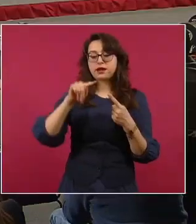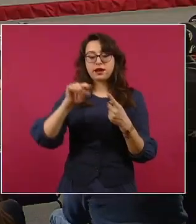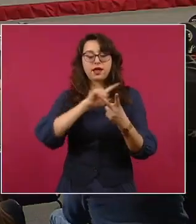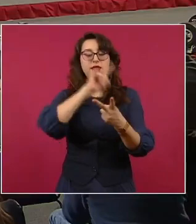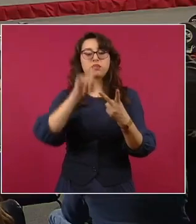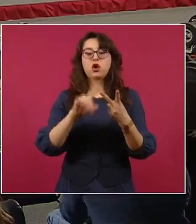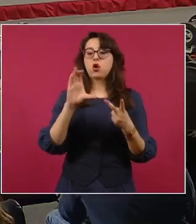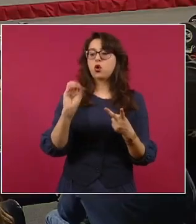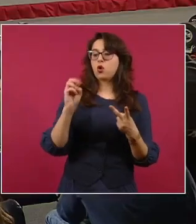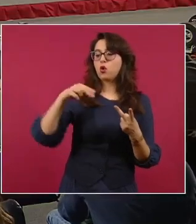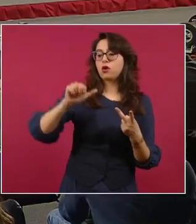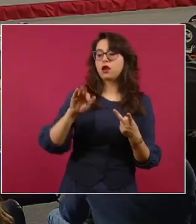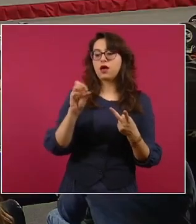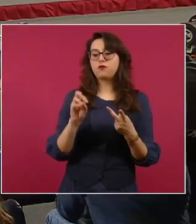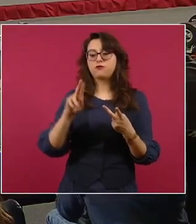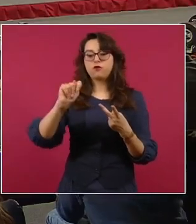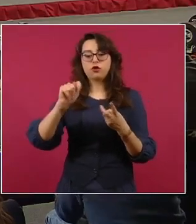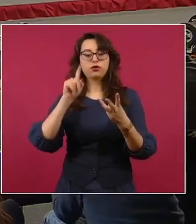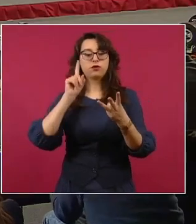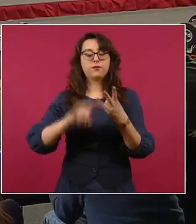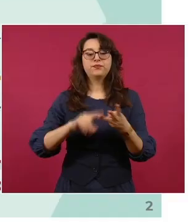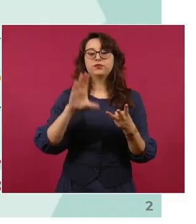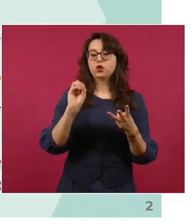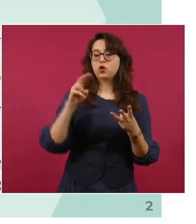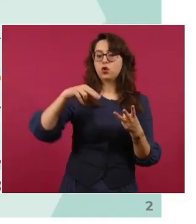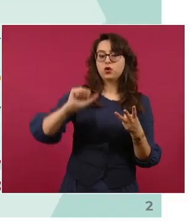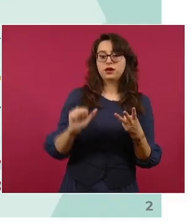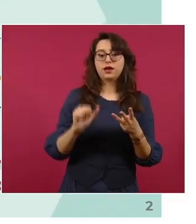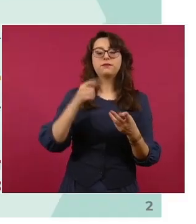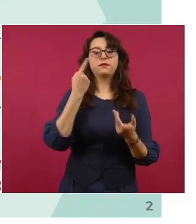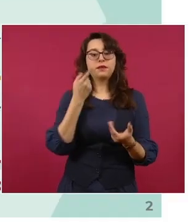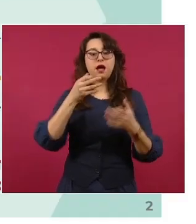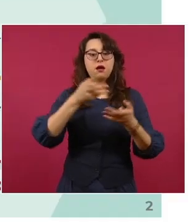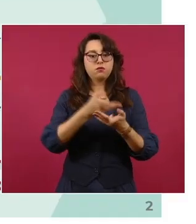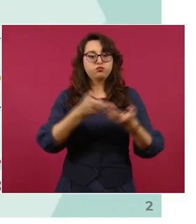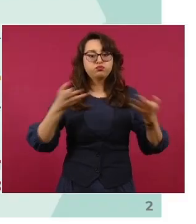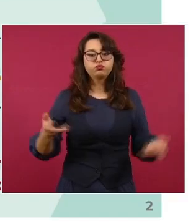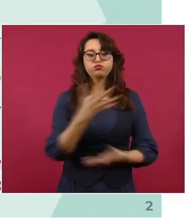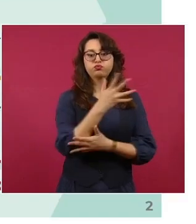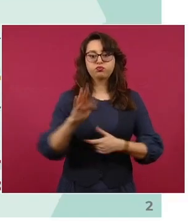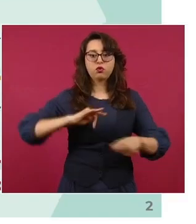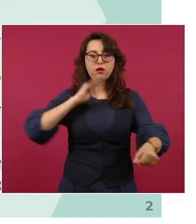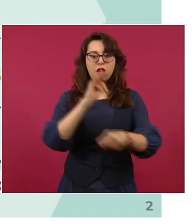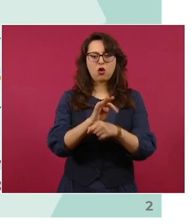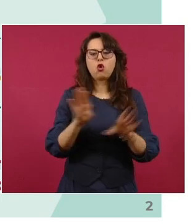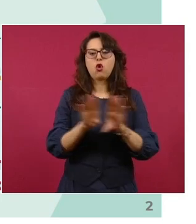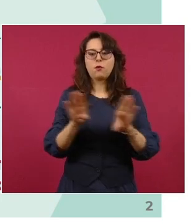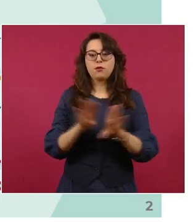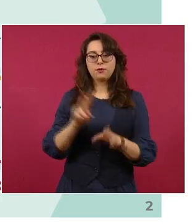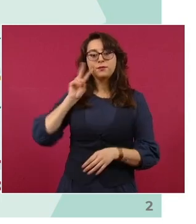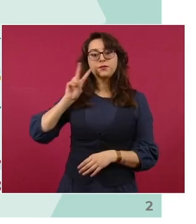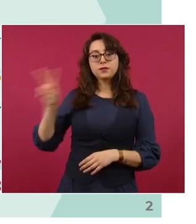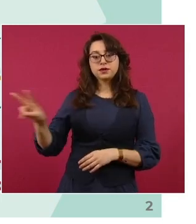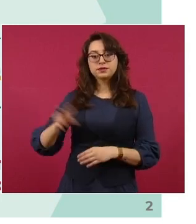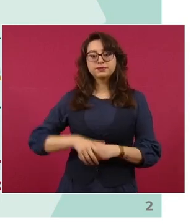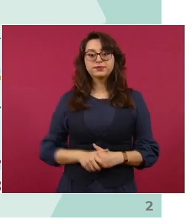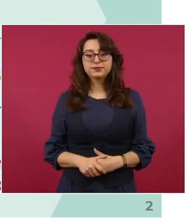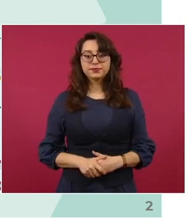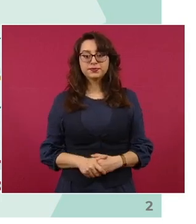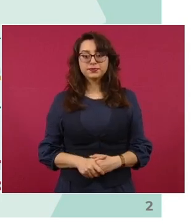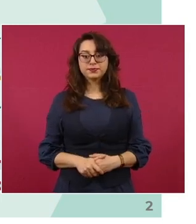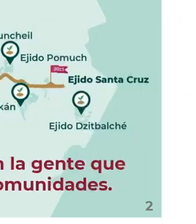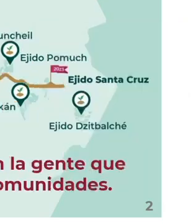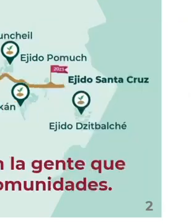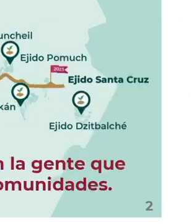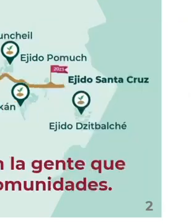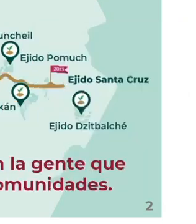Comisión Nacional Forestal, y la CONAM, Comisión Nacional de Áreas Naturales Protegidas, logramos tejer un corredor biológico